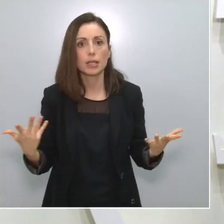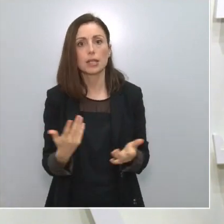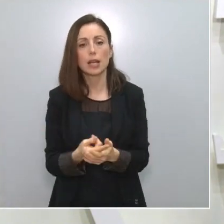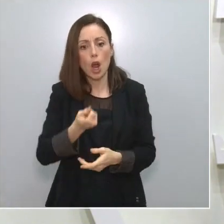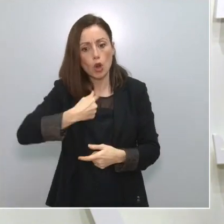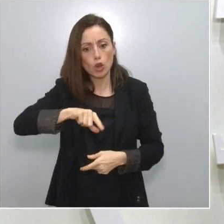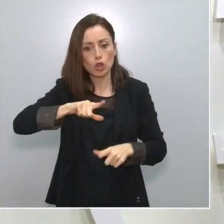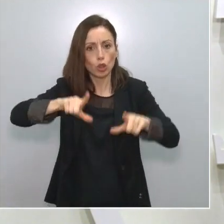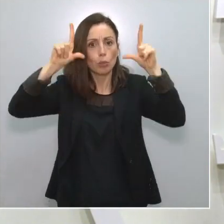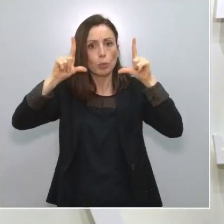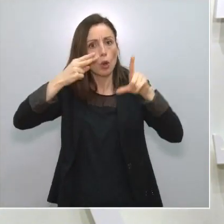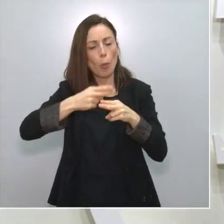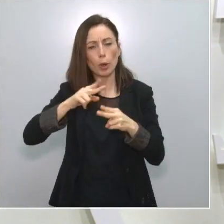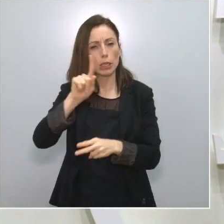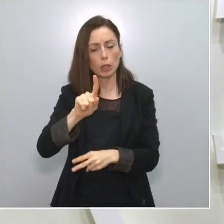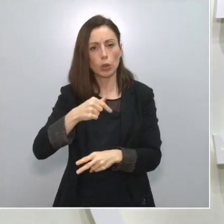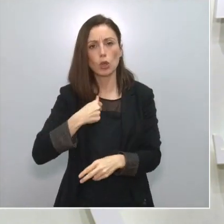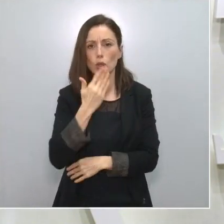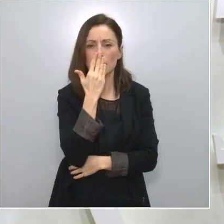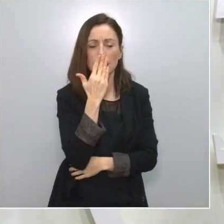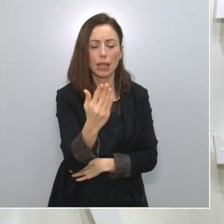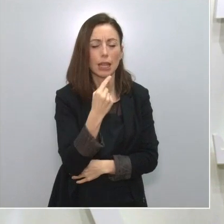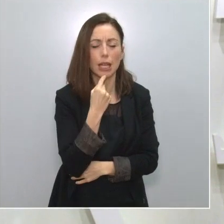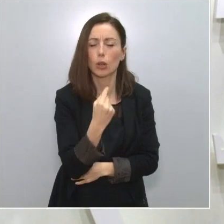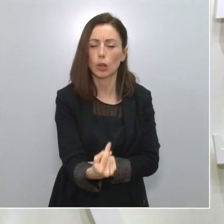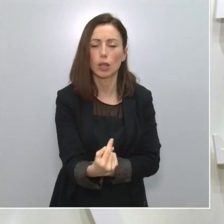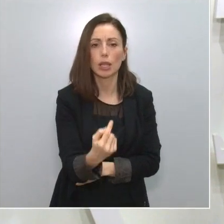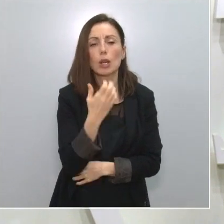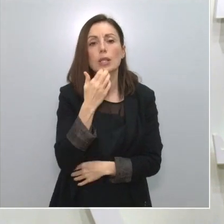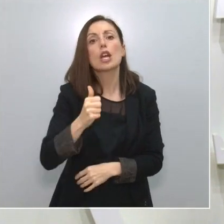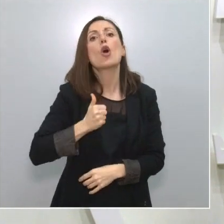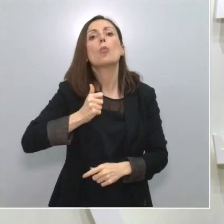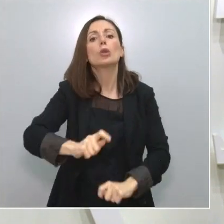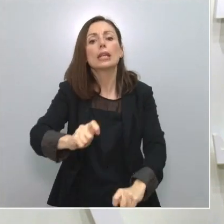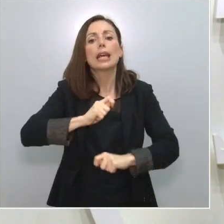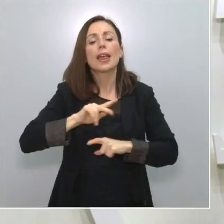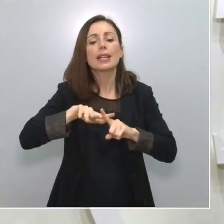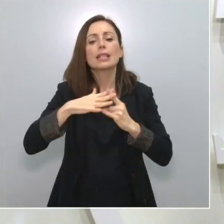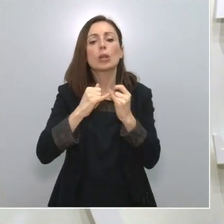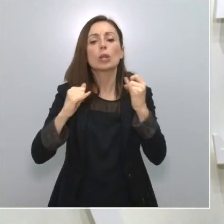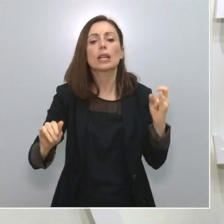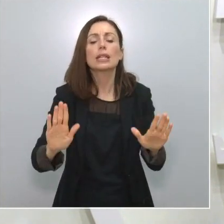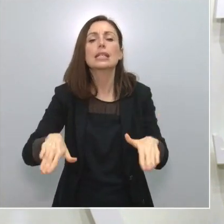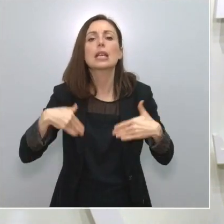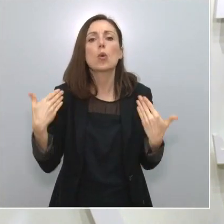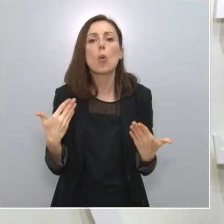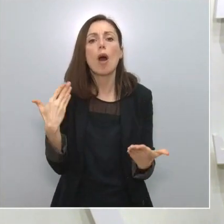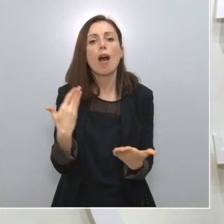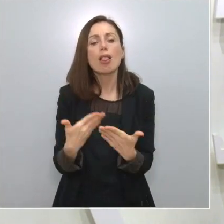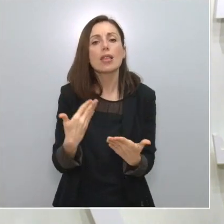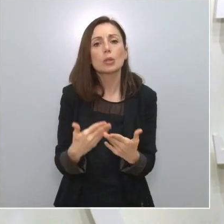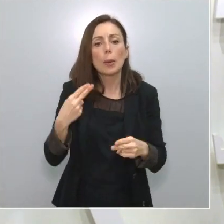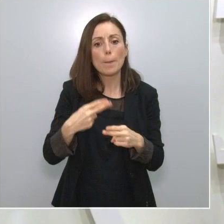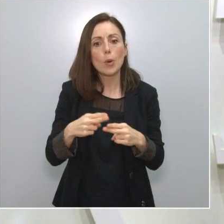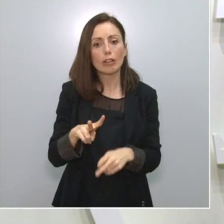Lo digo de corazón. Si una pequeña oportunidad nos está dando esta crisis, es demostrar que la política es